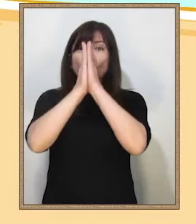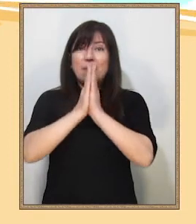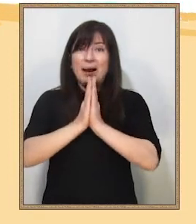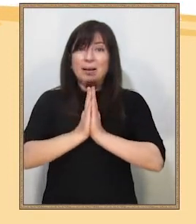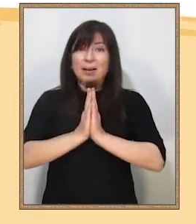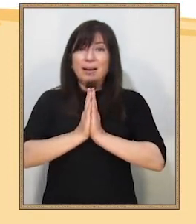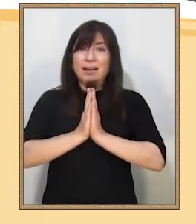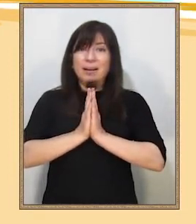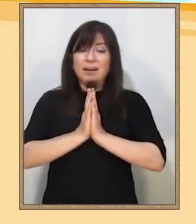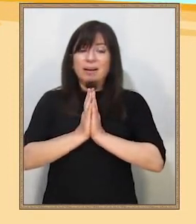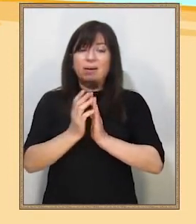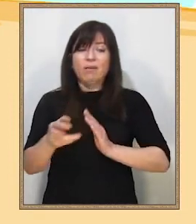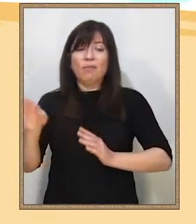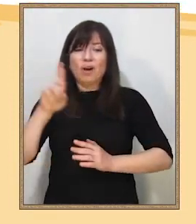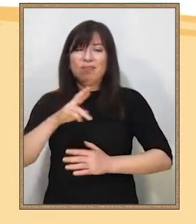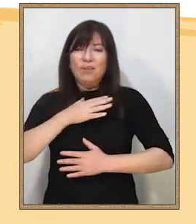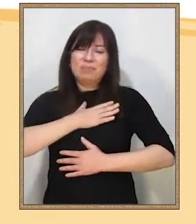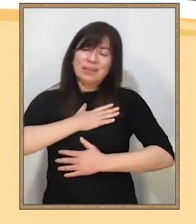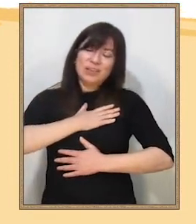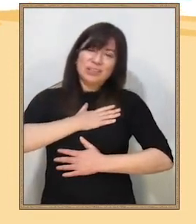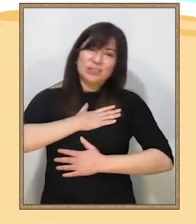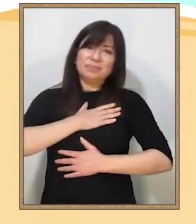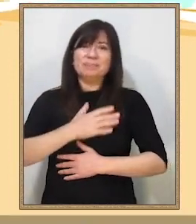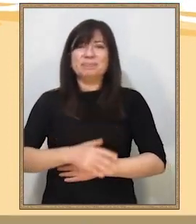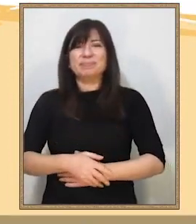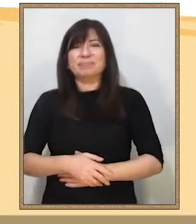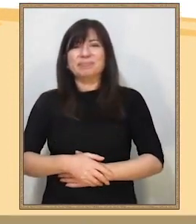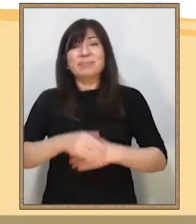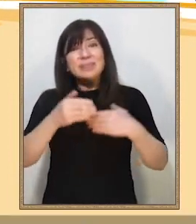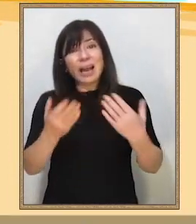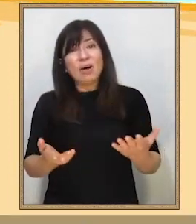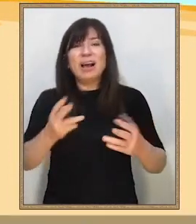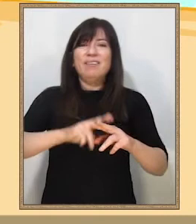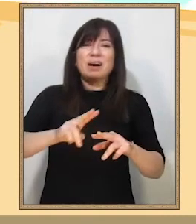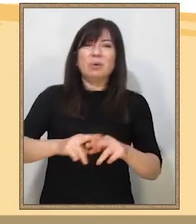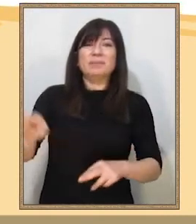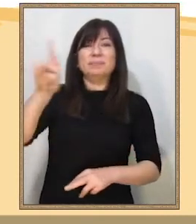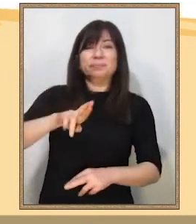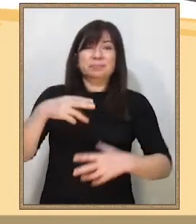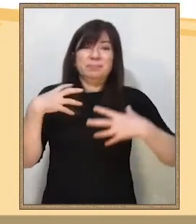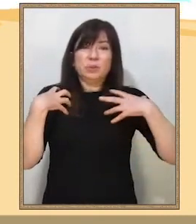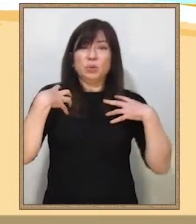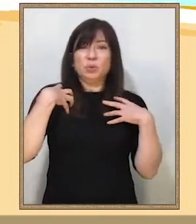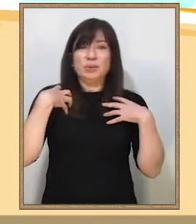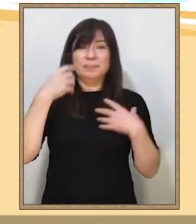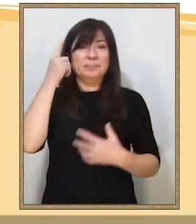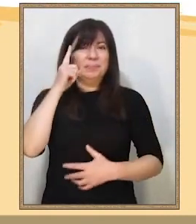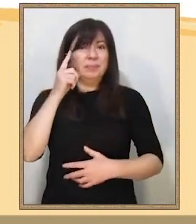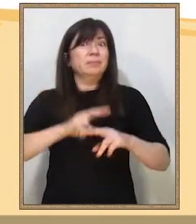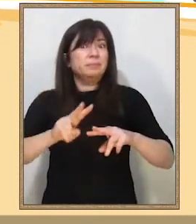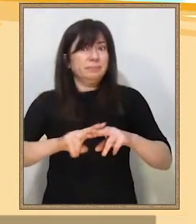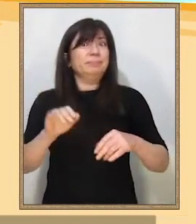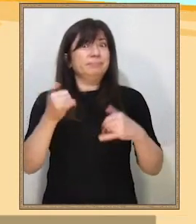y vuelvo a mi corazón. Ahora vamos a hacer nuevamente la postura, pero vamos a hacer